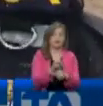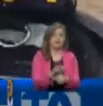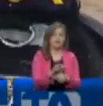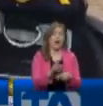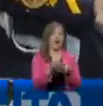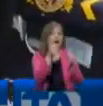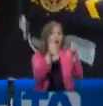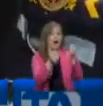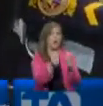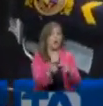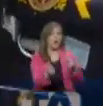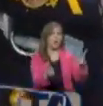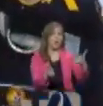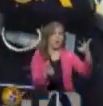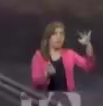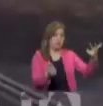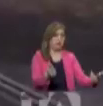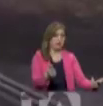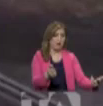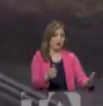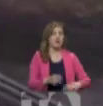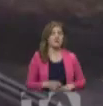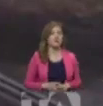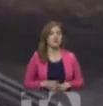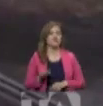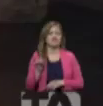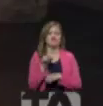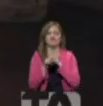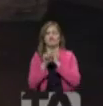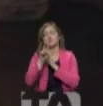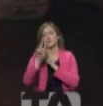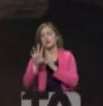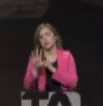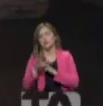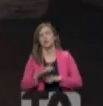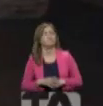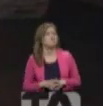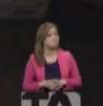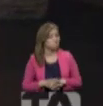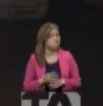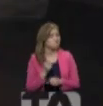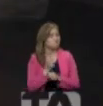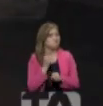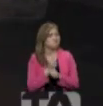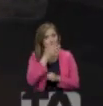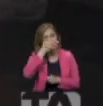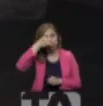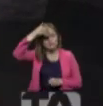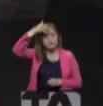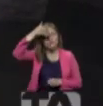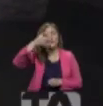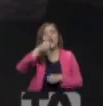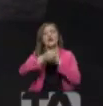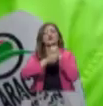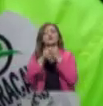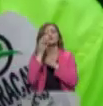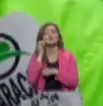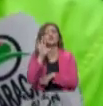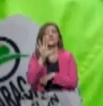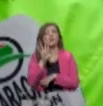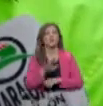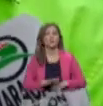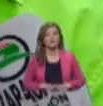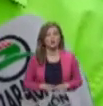atrás hacia el precipicio. Eduardo García, de 25 años de edad, venía laborando en Santo Domingo por más de 5 años.